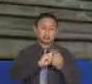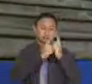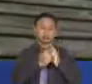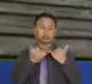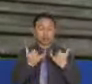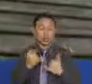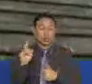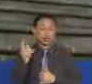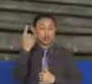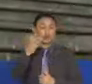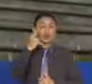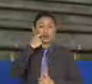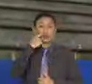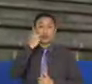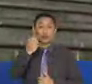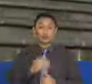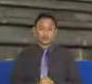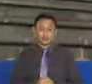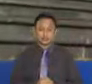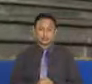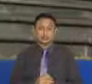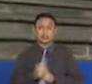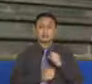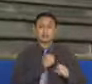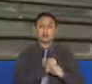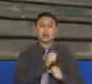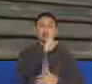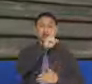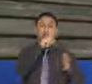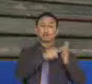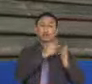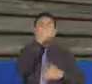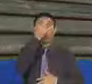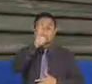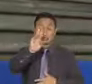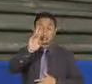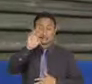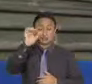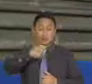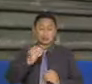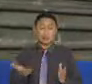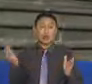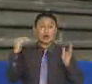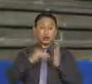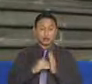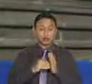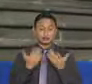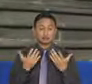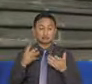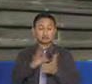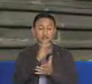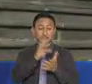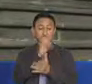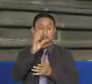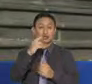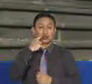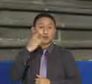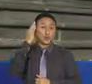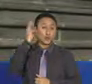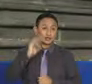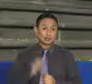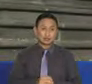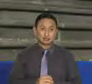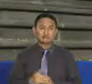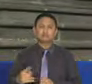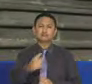exclusivamente de varones pero fue en el 2016 que nuevamente retornó a ser un colegio mixto dentro de